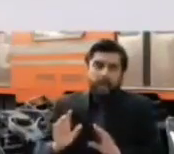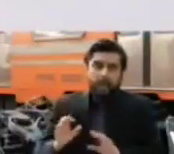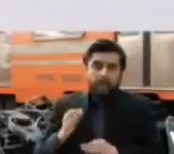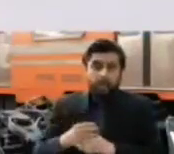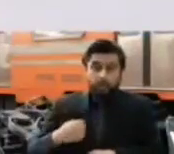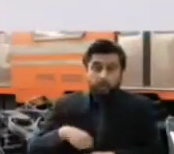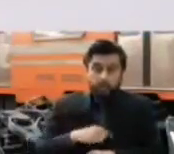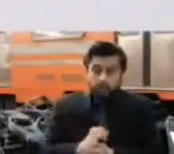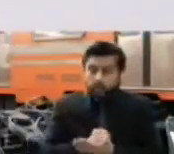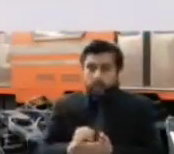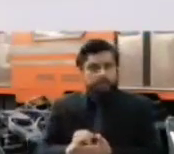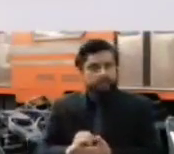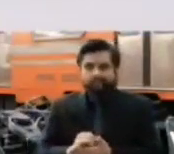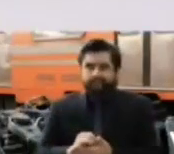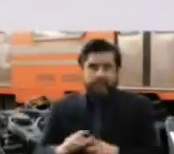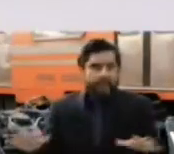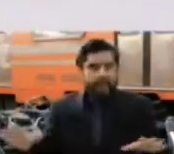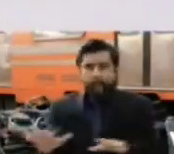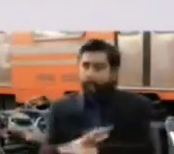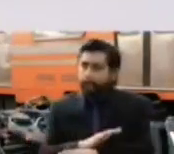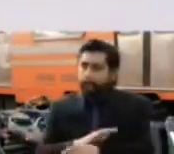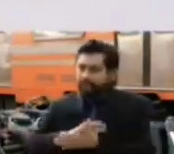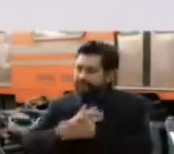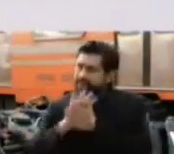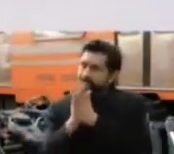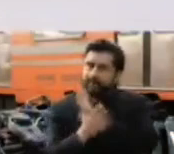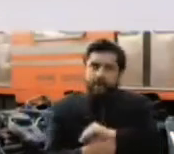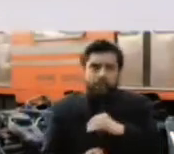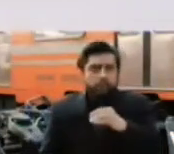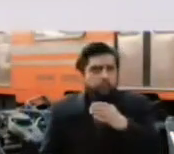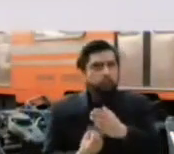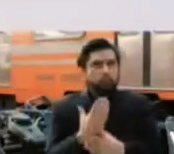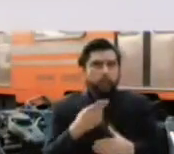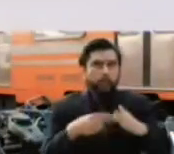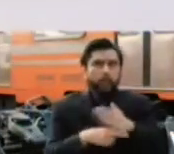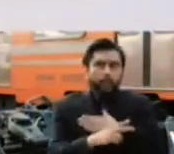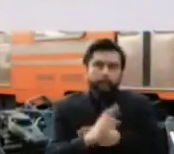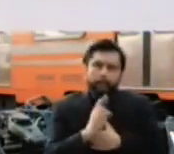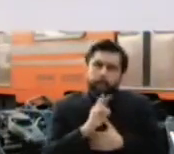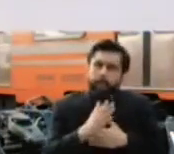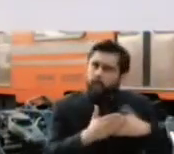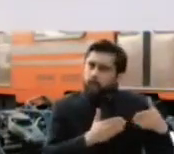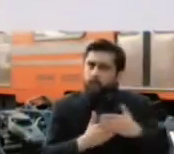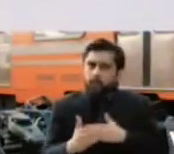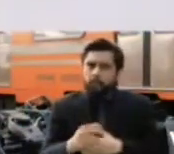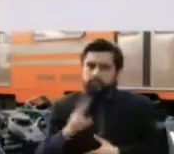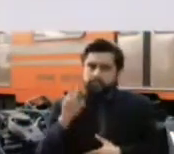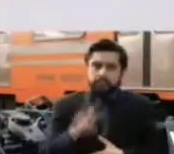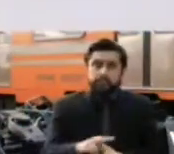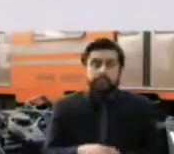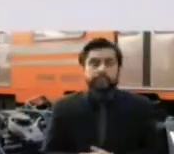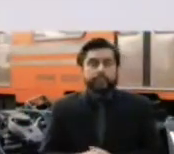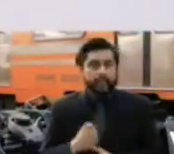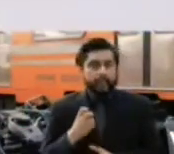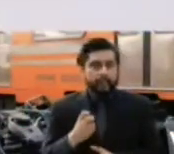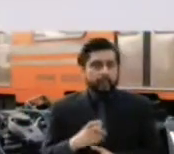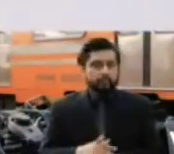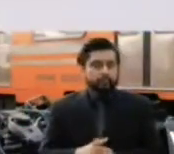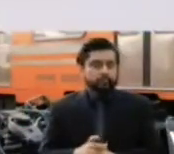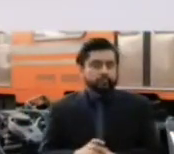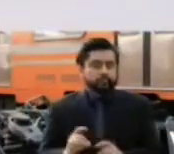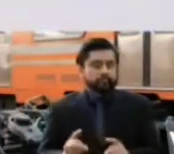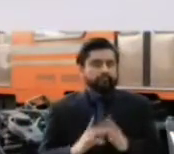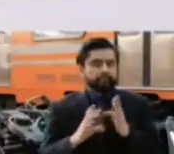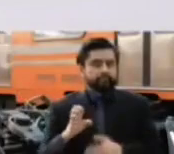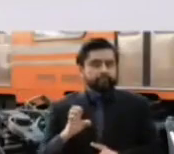algo completamente nuevo, completamente distinto y mejor. Entonces, de la adversidad que vivió el metro en